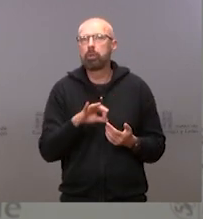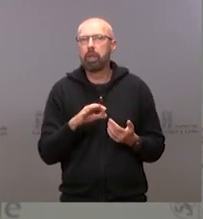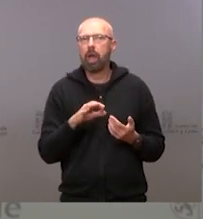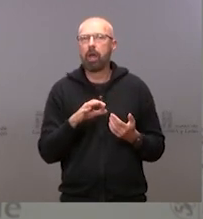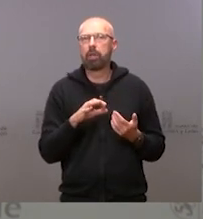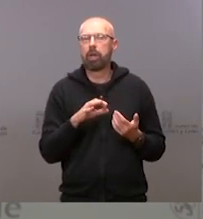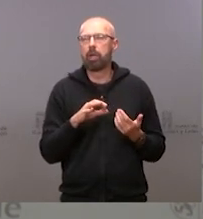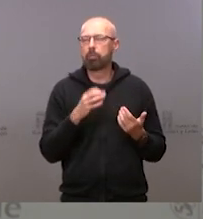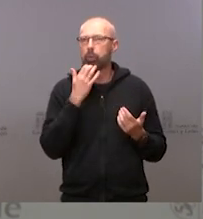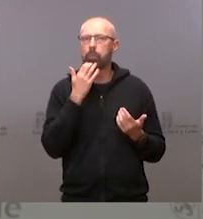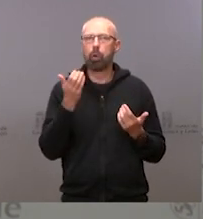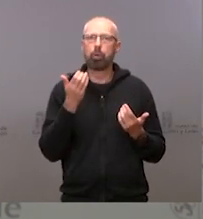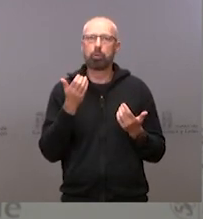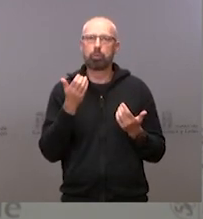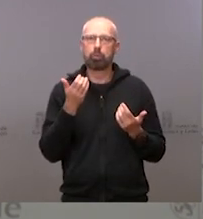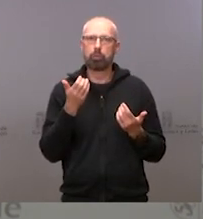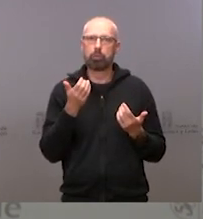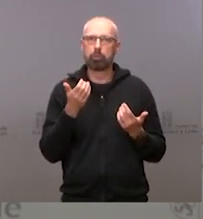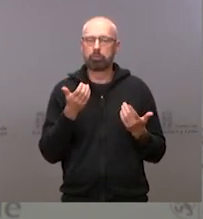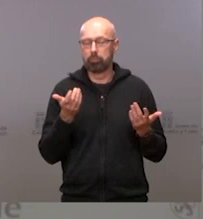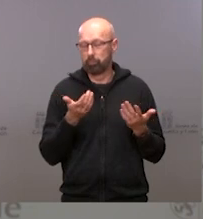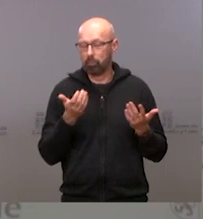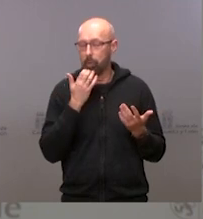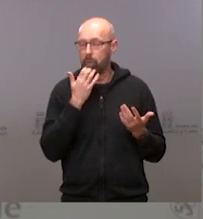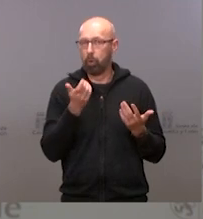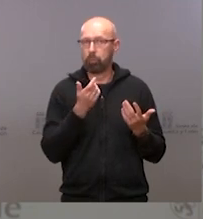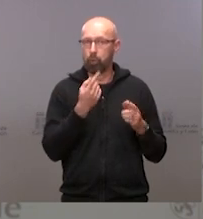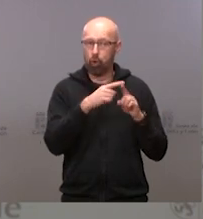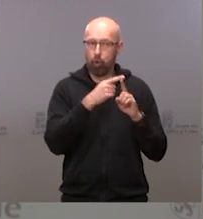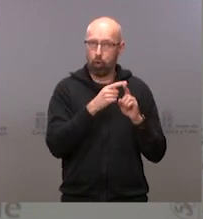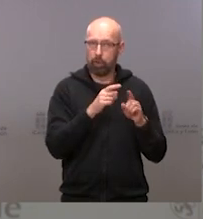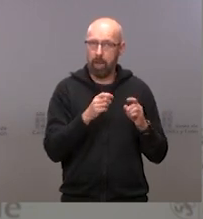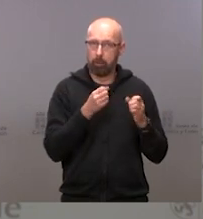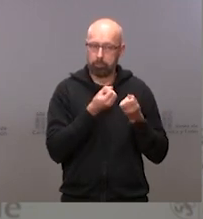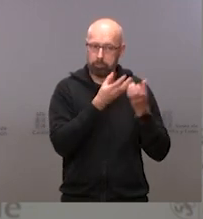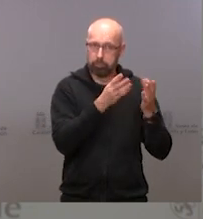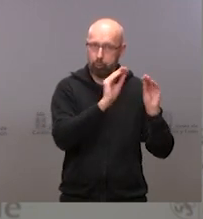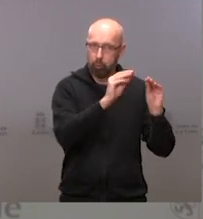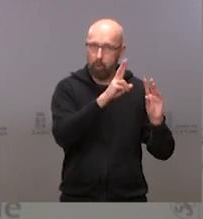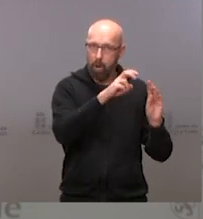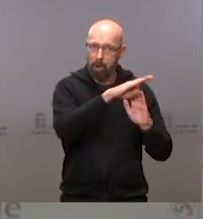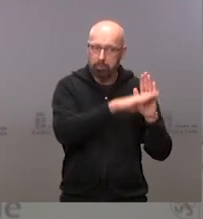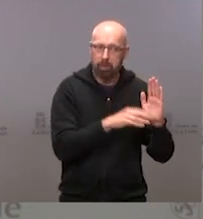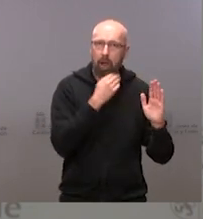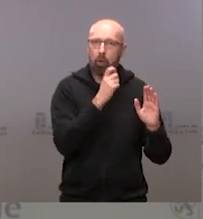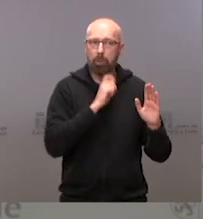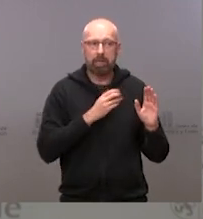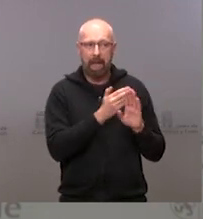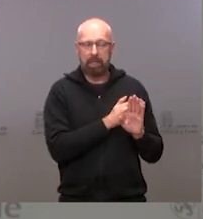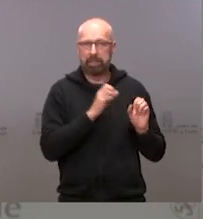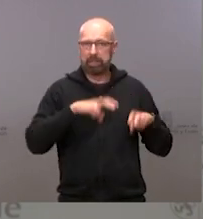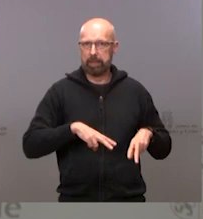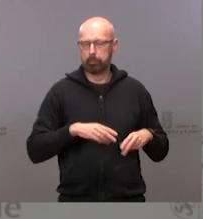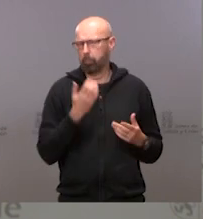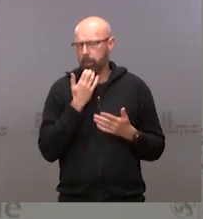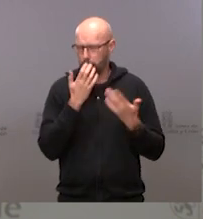trasladarnos lo que iba atrás lo que iba a anunciar hoy el presidente del gobierno voy a poner un ejemplo